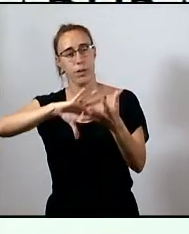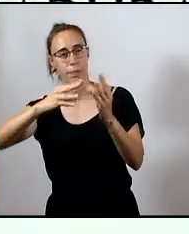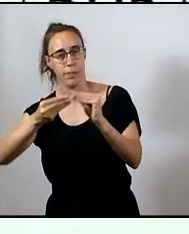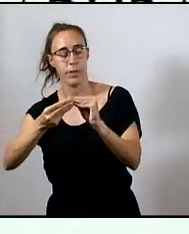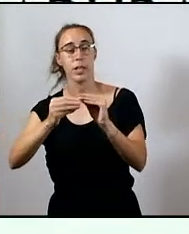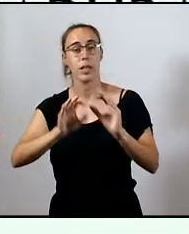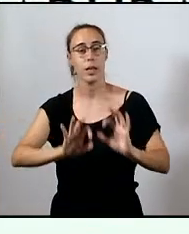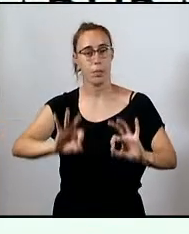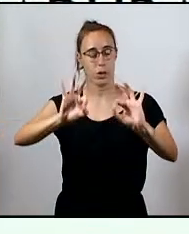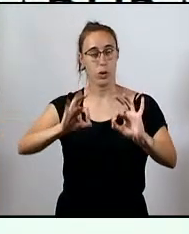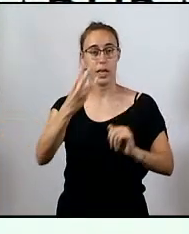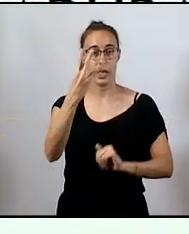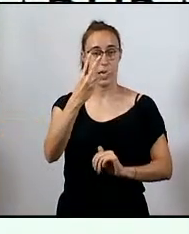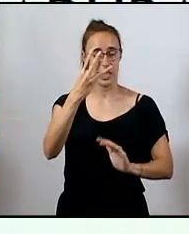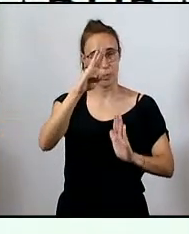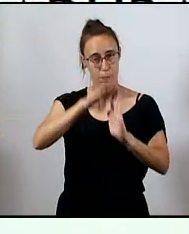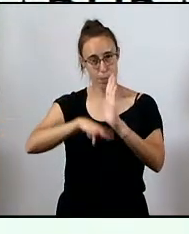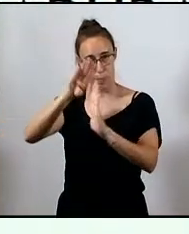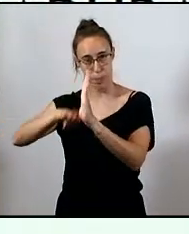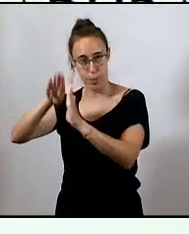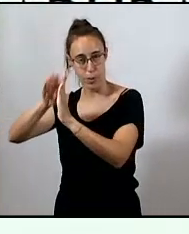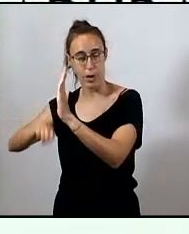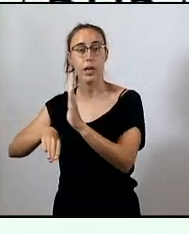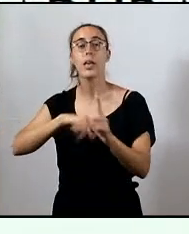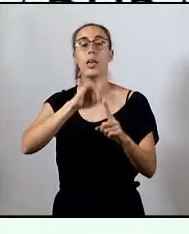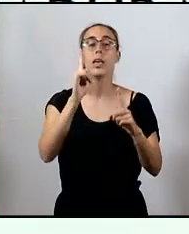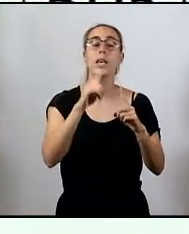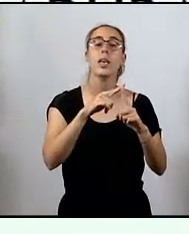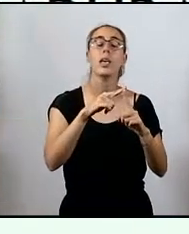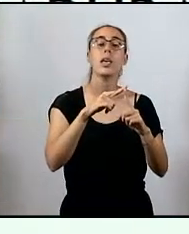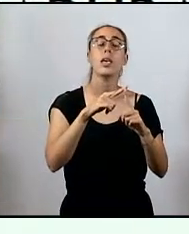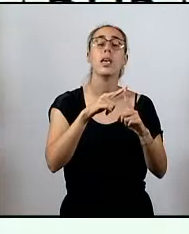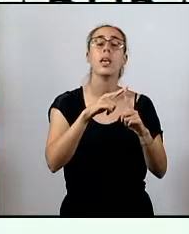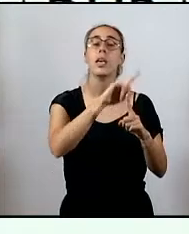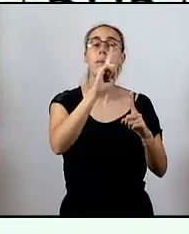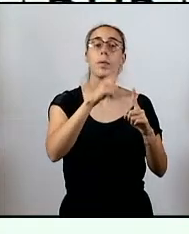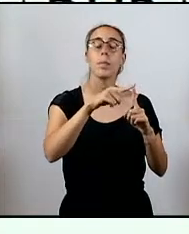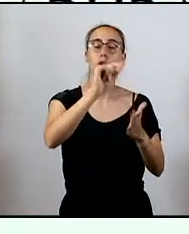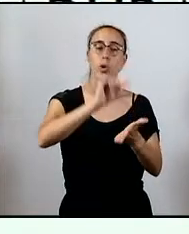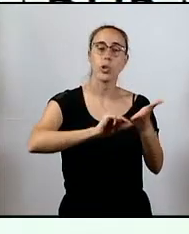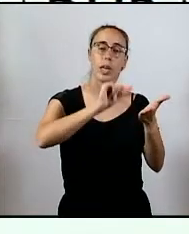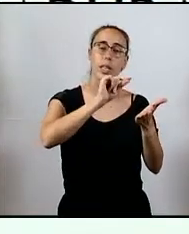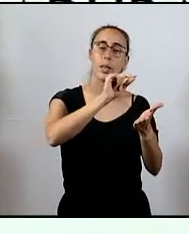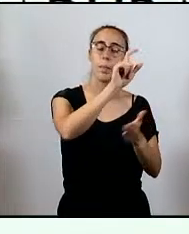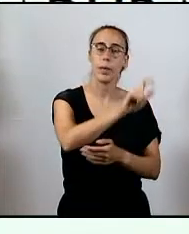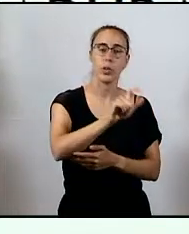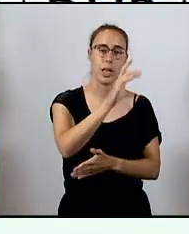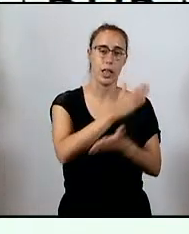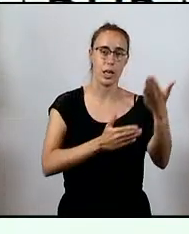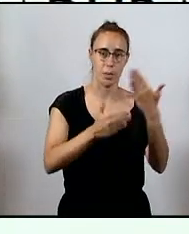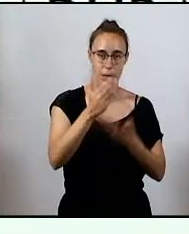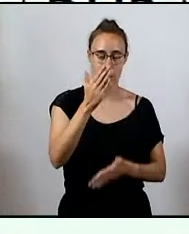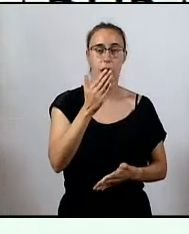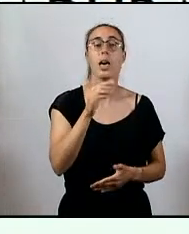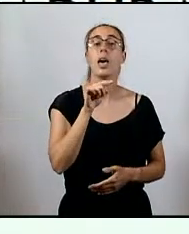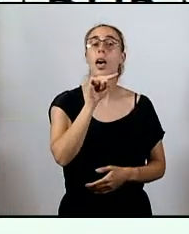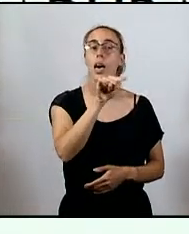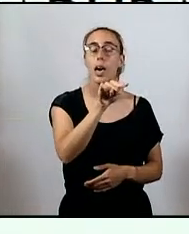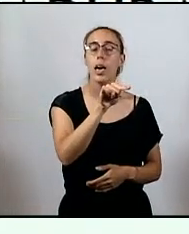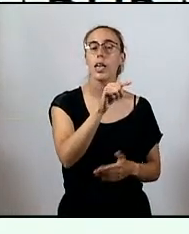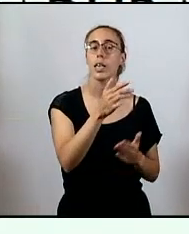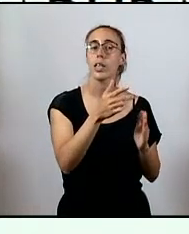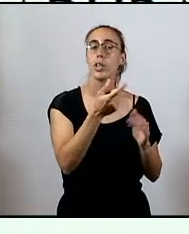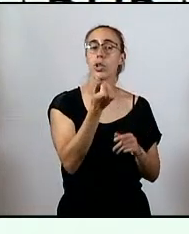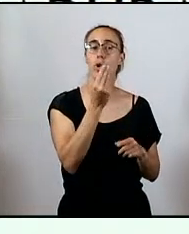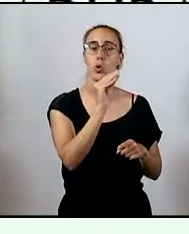3 programas. El primero es la contratación de personas con discapacidad, donde se incrementan las subvenciones